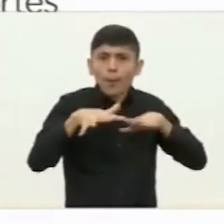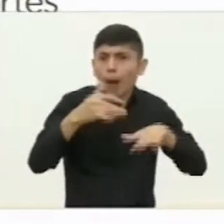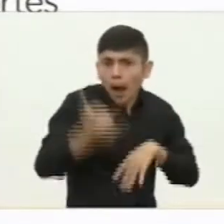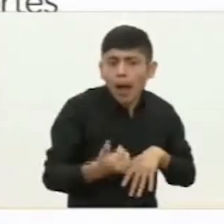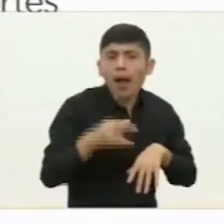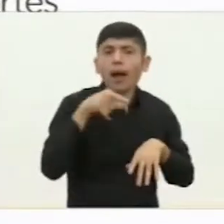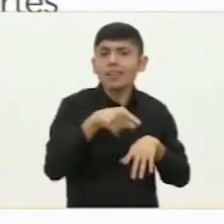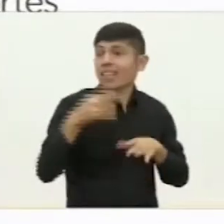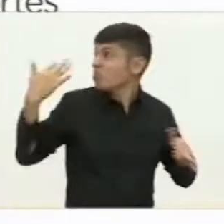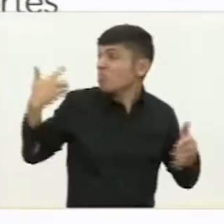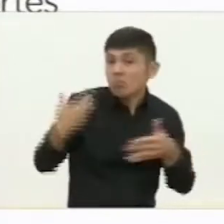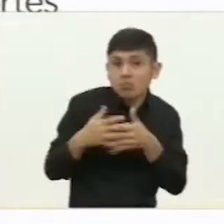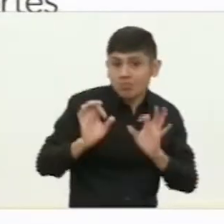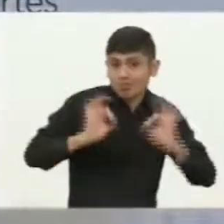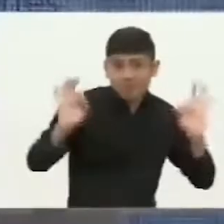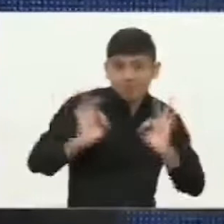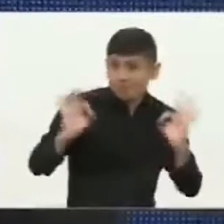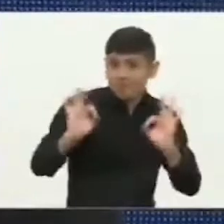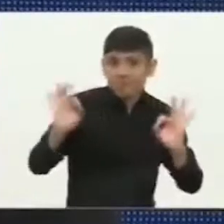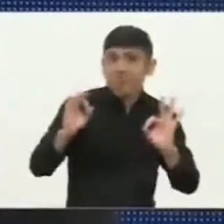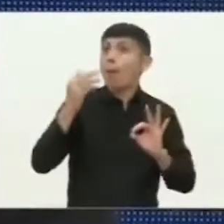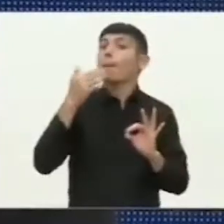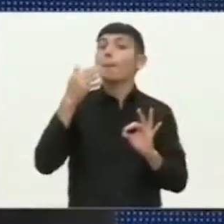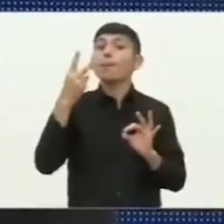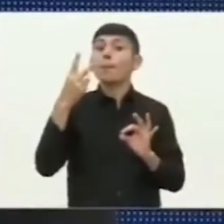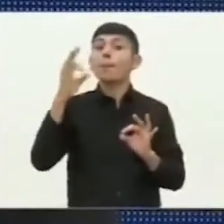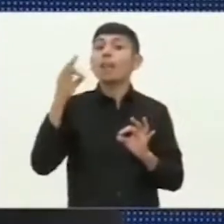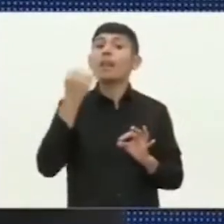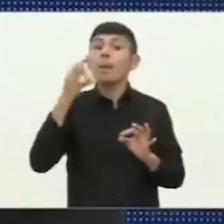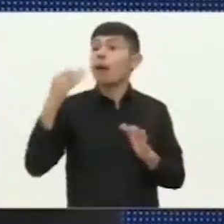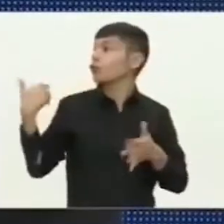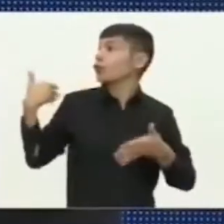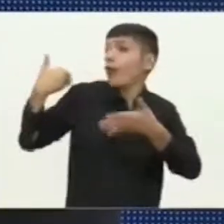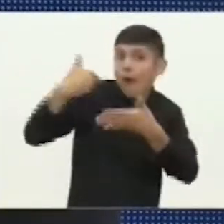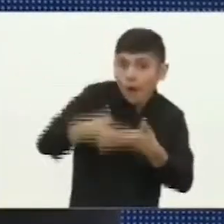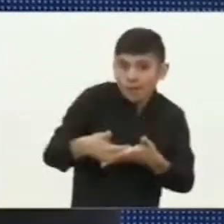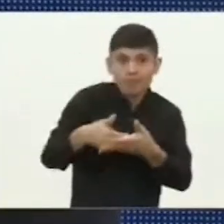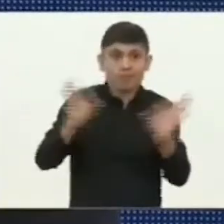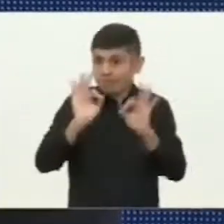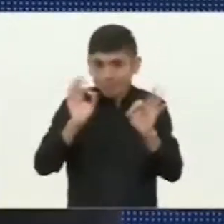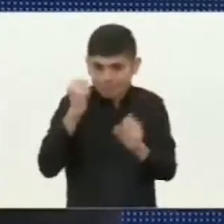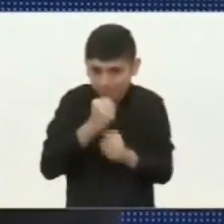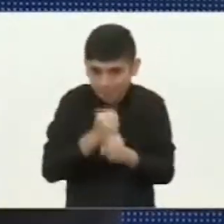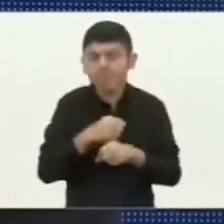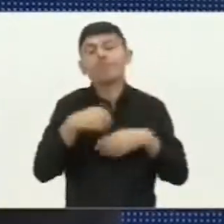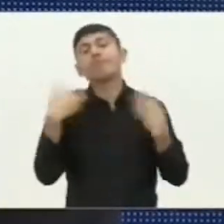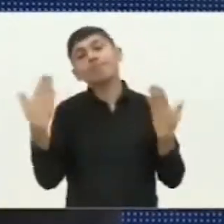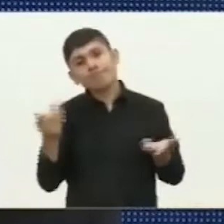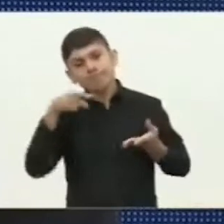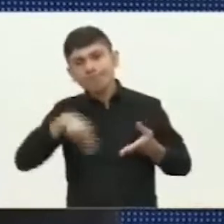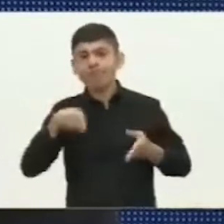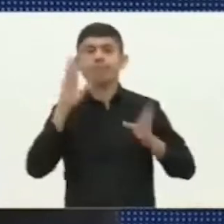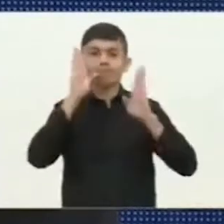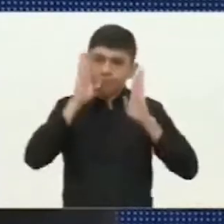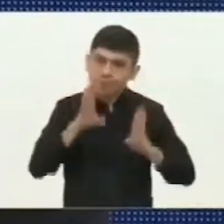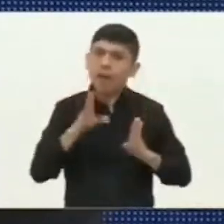actividad, no lo han podido hacer desde el 20 de marzo hasta la fecha. Para esto vamos a